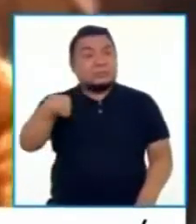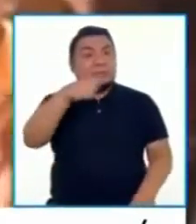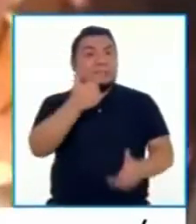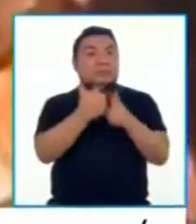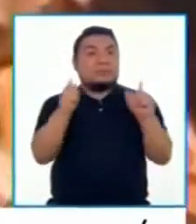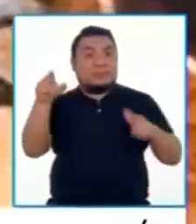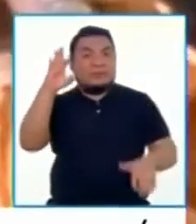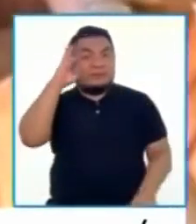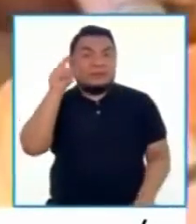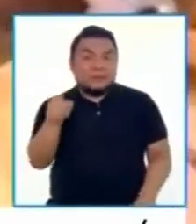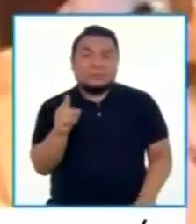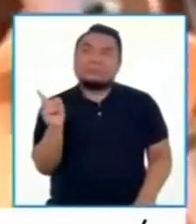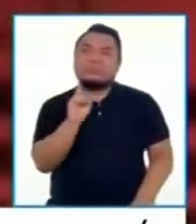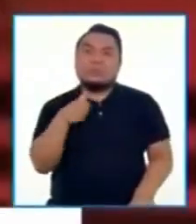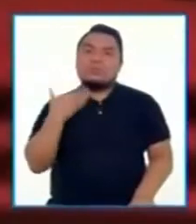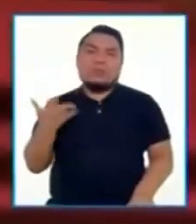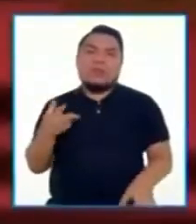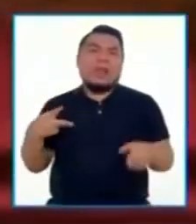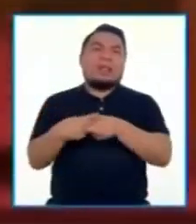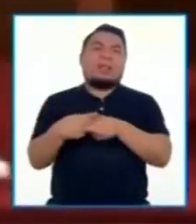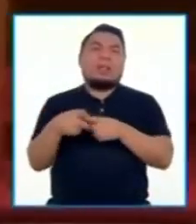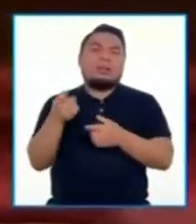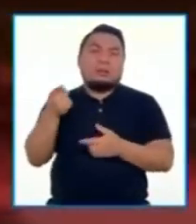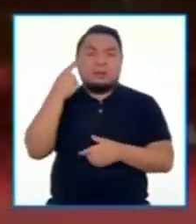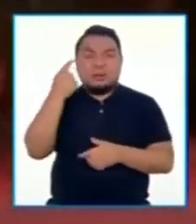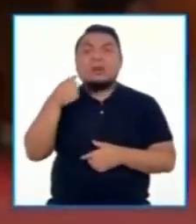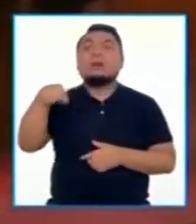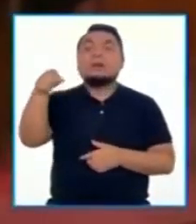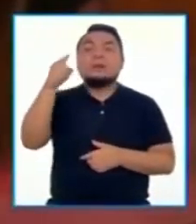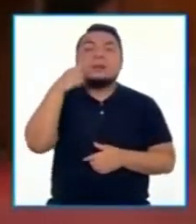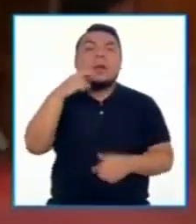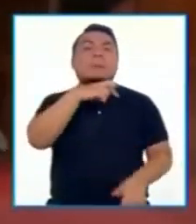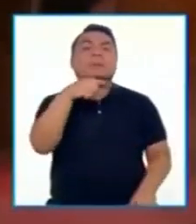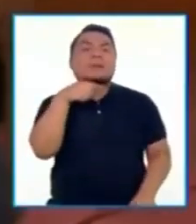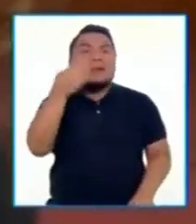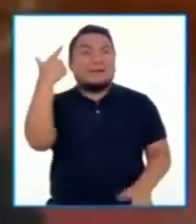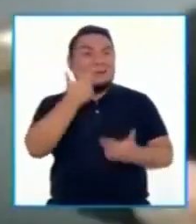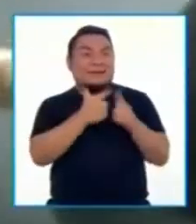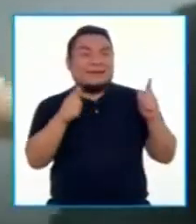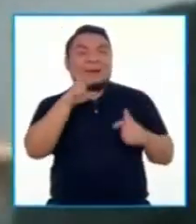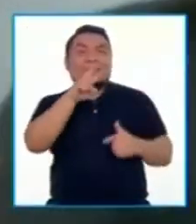futuro a Alberto Fujimori sería improcedente, como el que le otorgó Pedro Pablo Kuczynski aquel